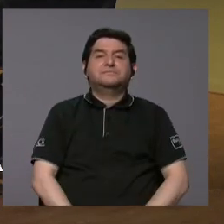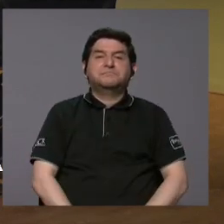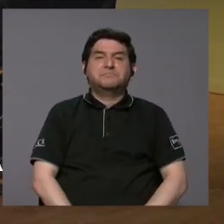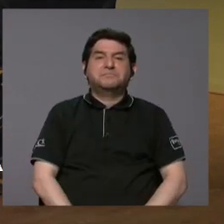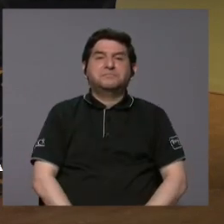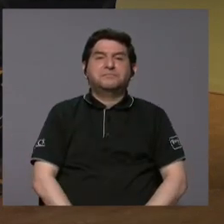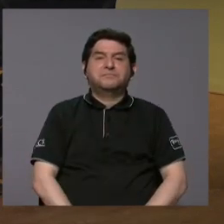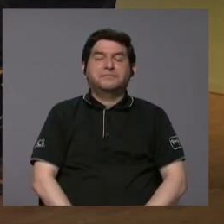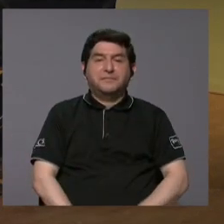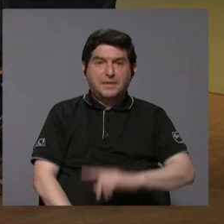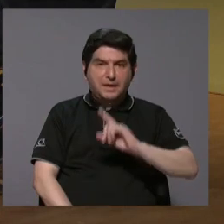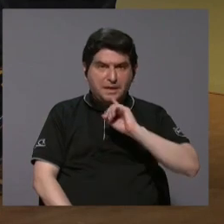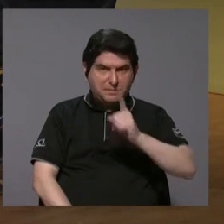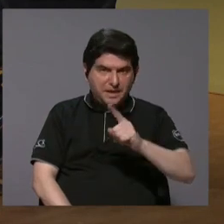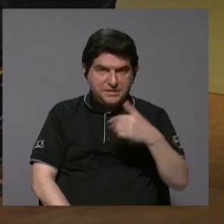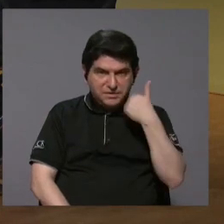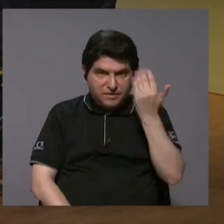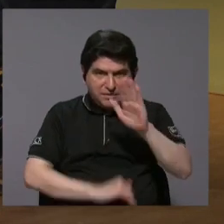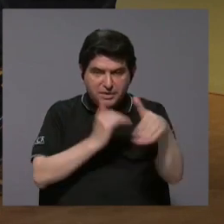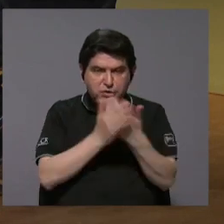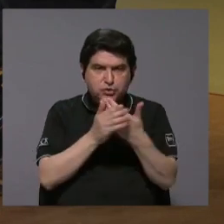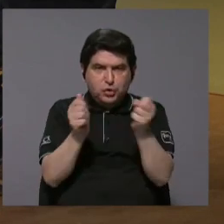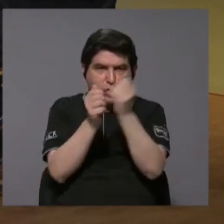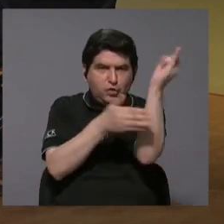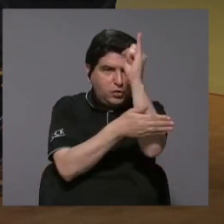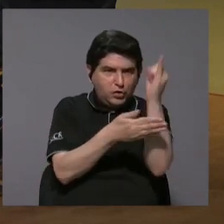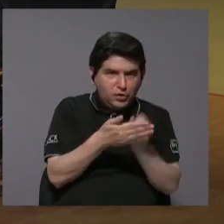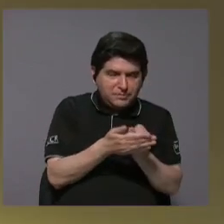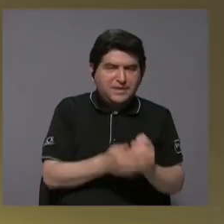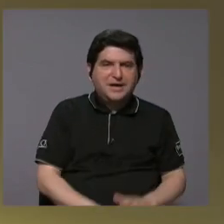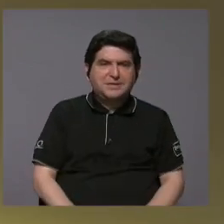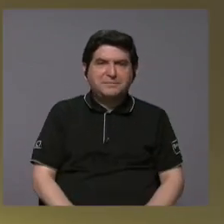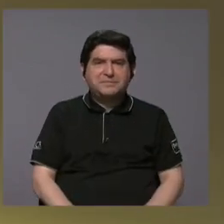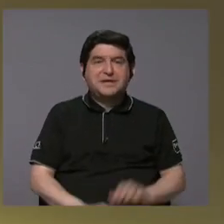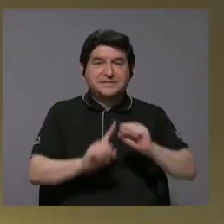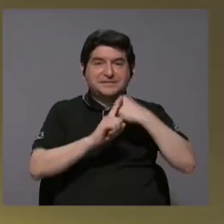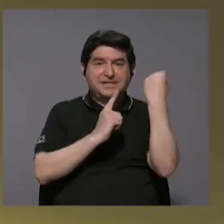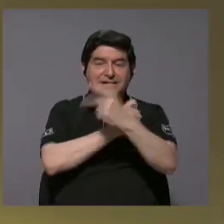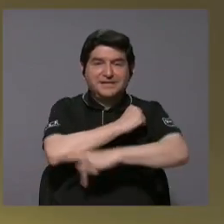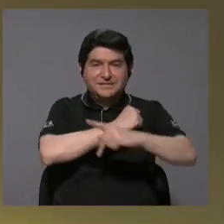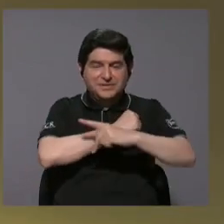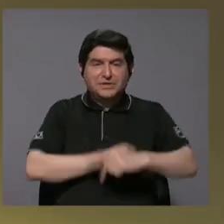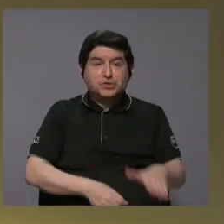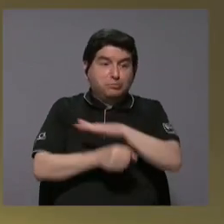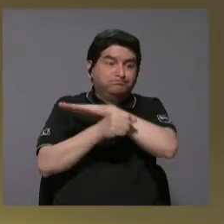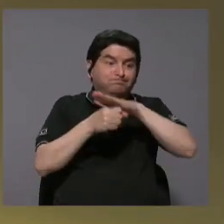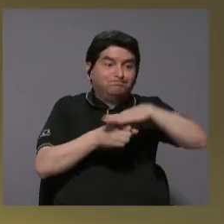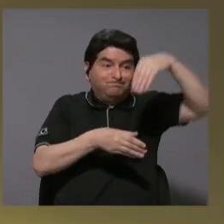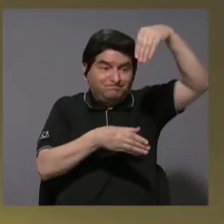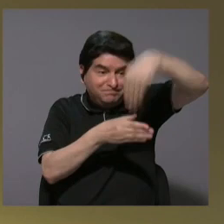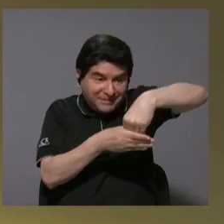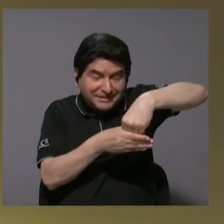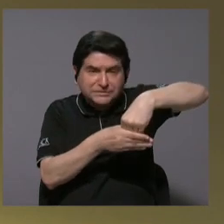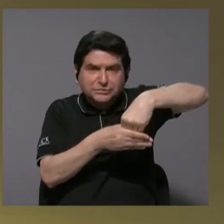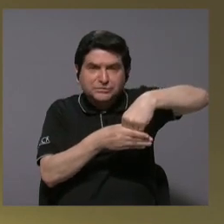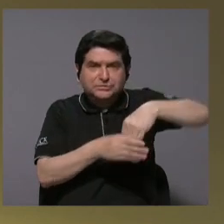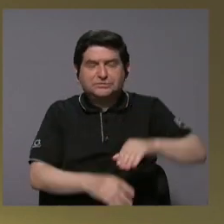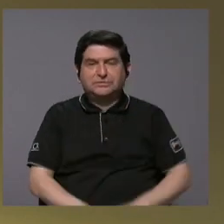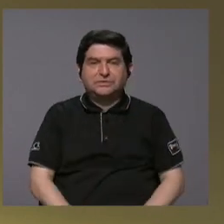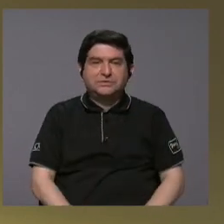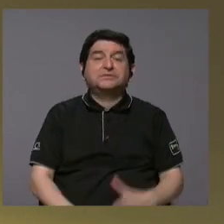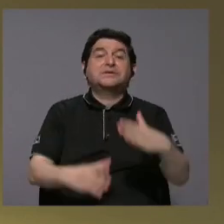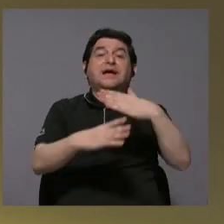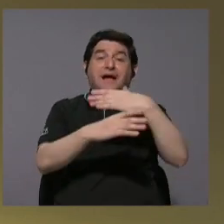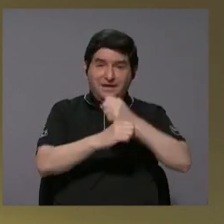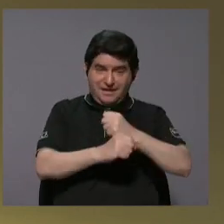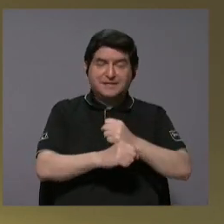menos, para decirlo en fácil, todos los mapas, y el Estado de la Nación está lleno de mapas, todos los mapas del Estado de la Nación los